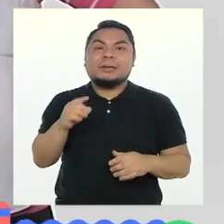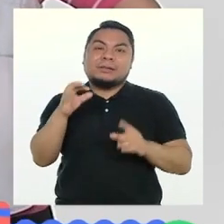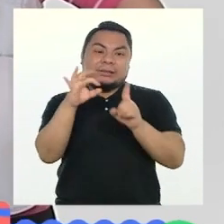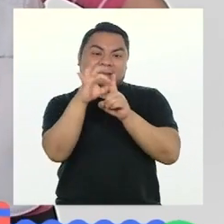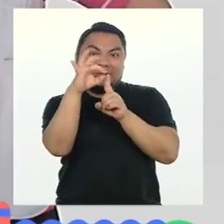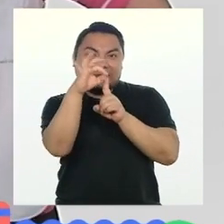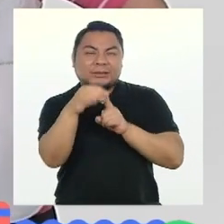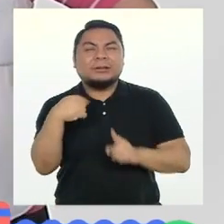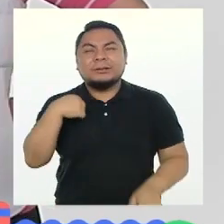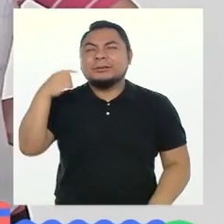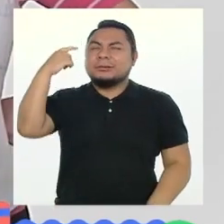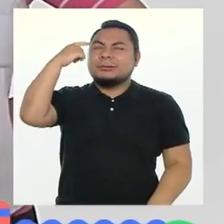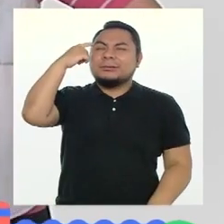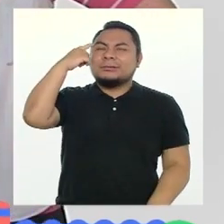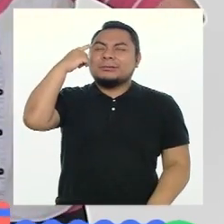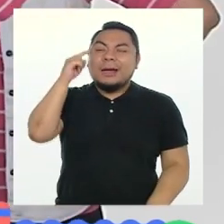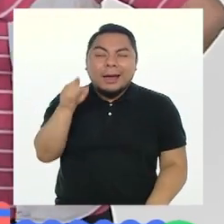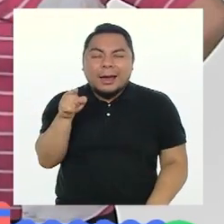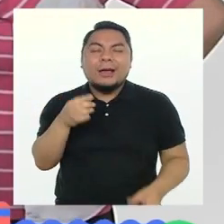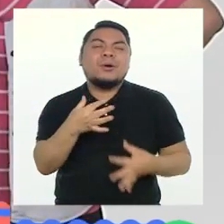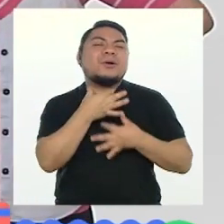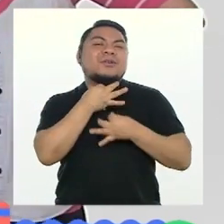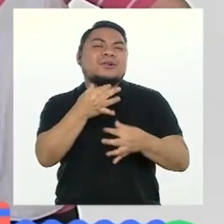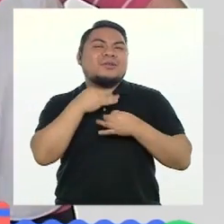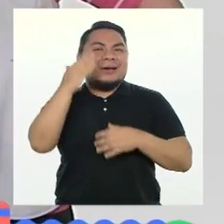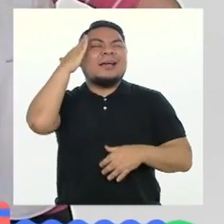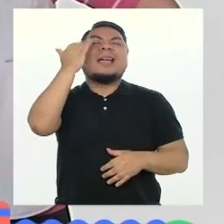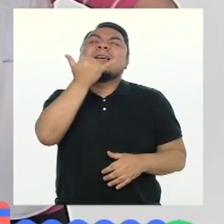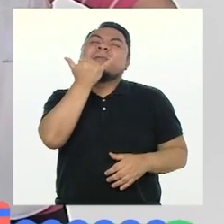una teoría muy interesante de lo que